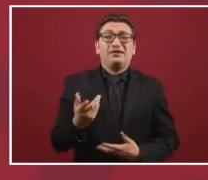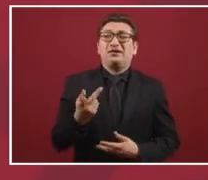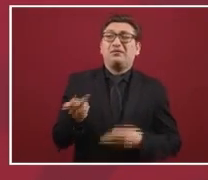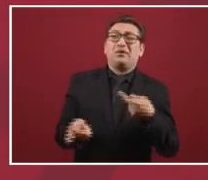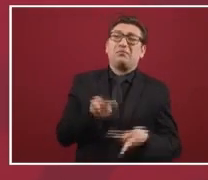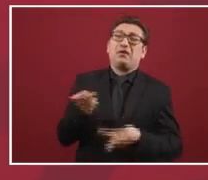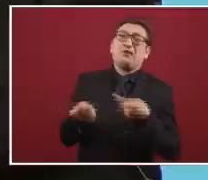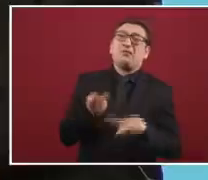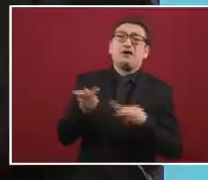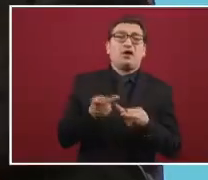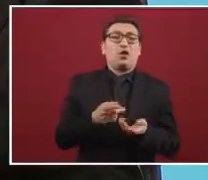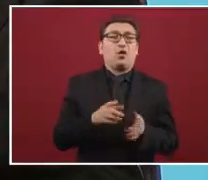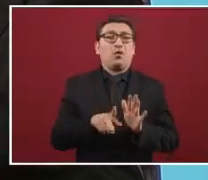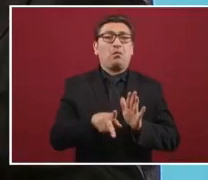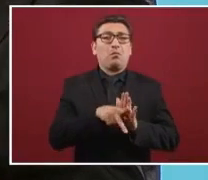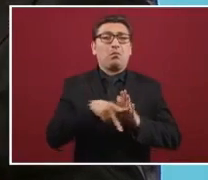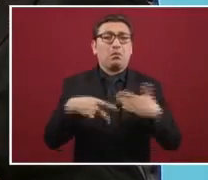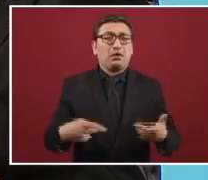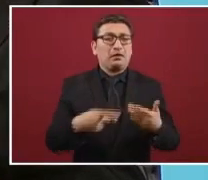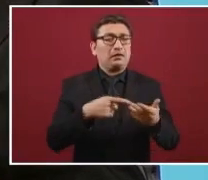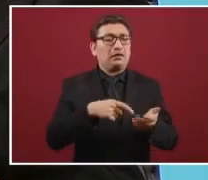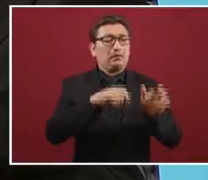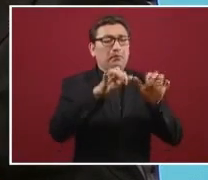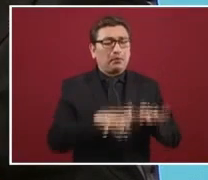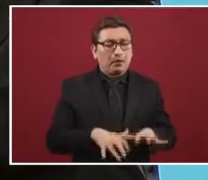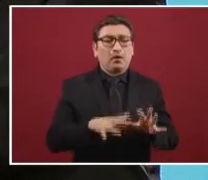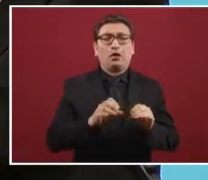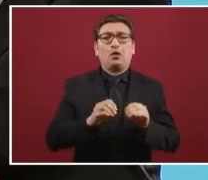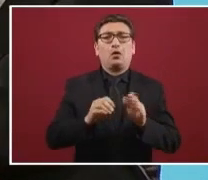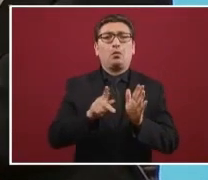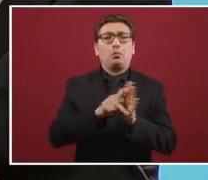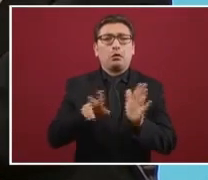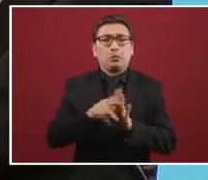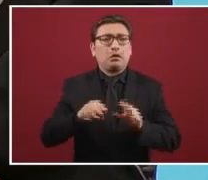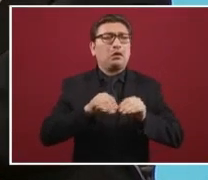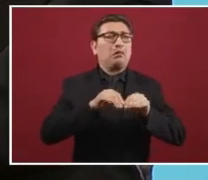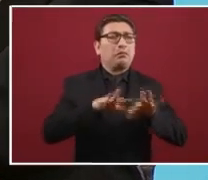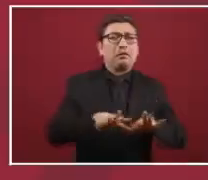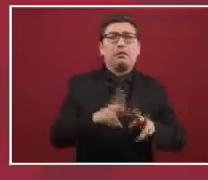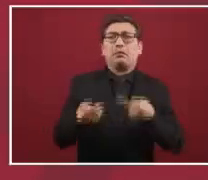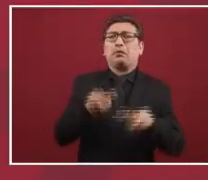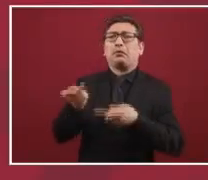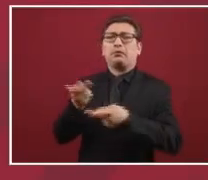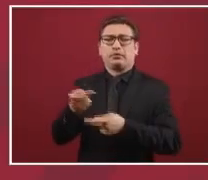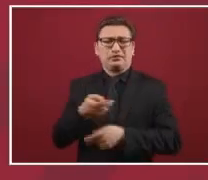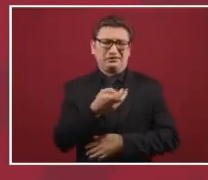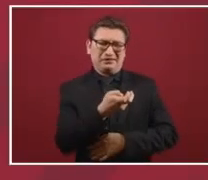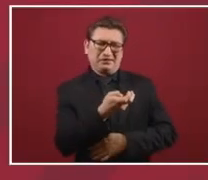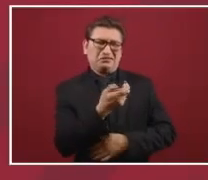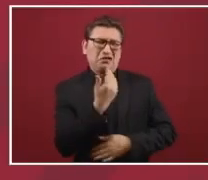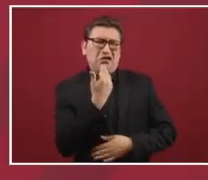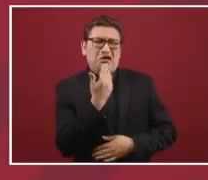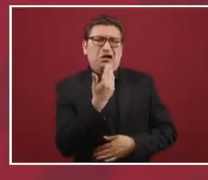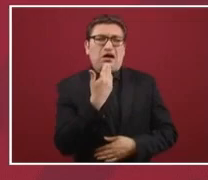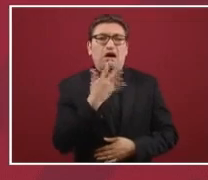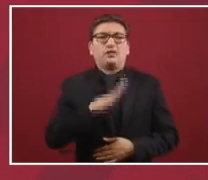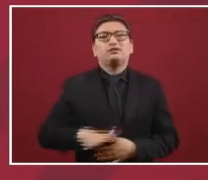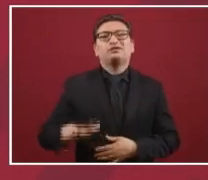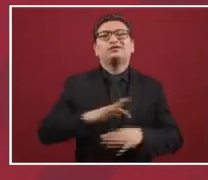cuestionamientos en columnas, en medios, y eso ayuda a enriquecer la vida